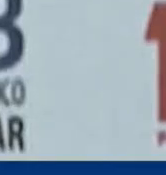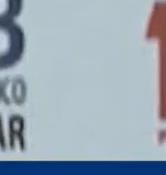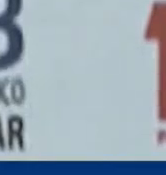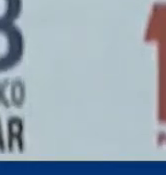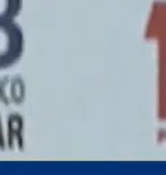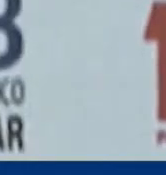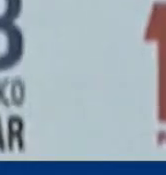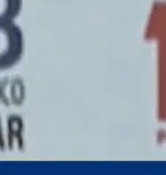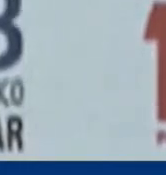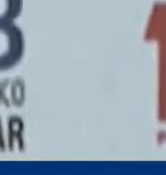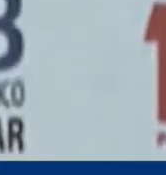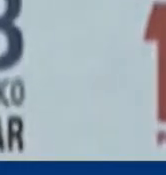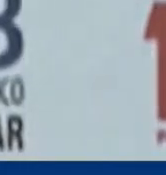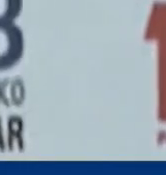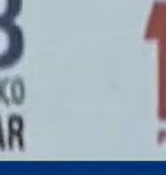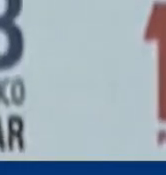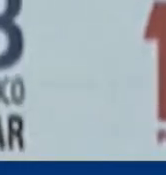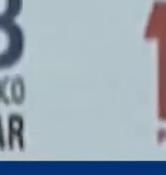De